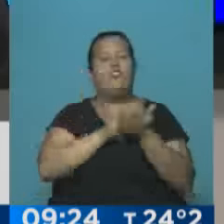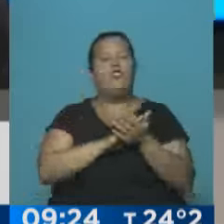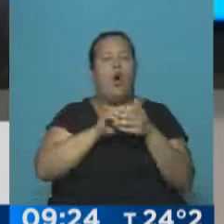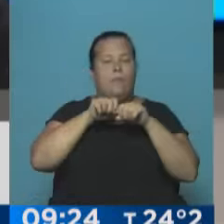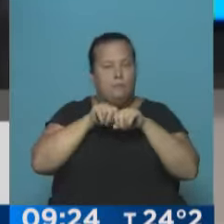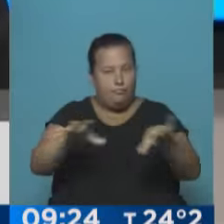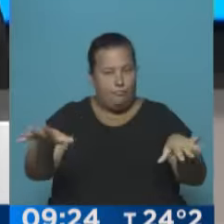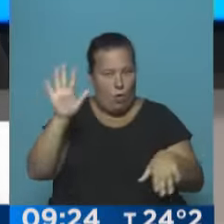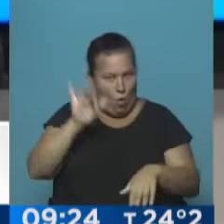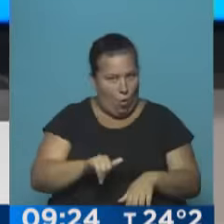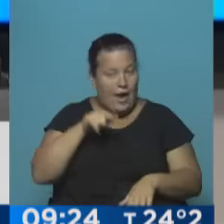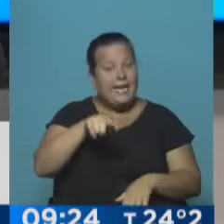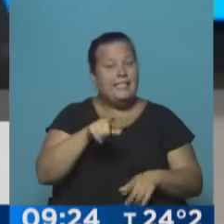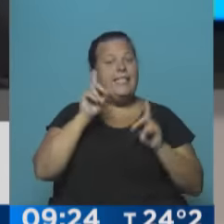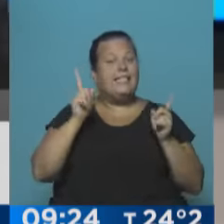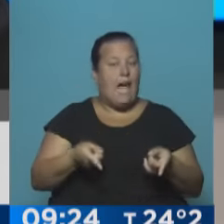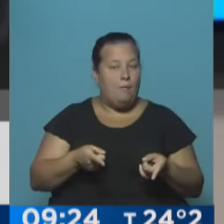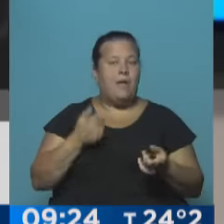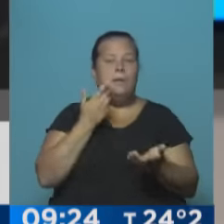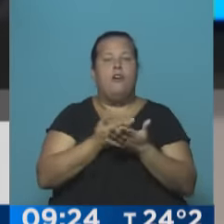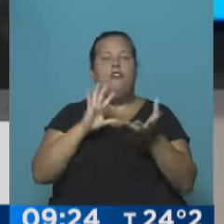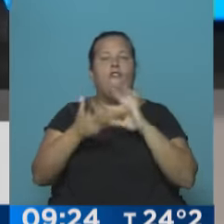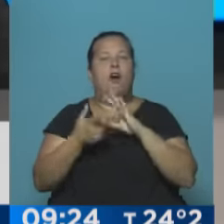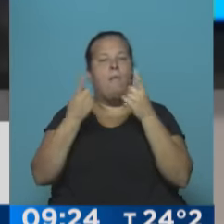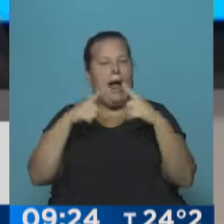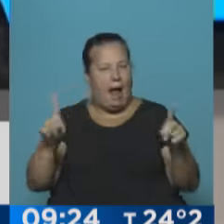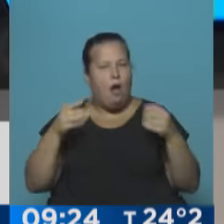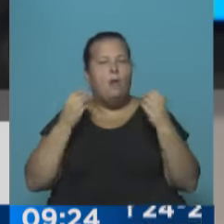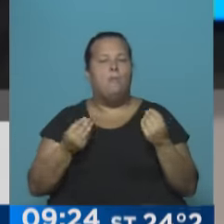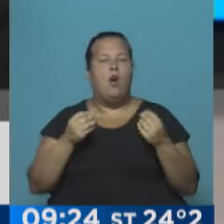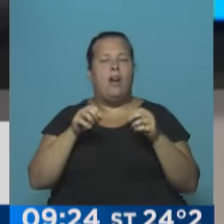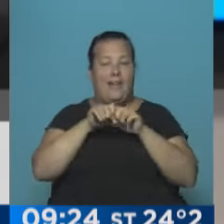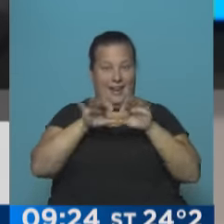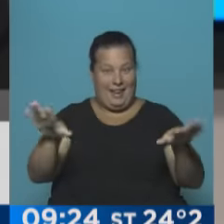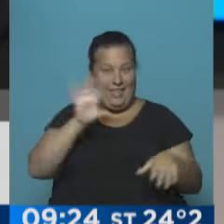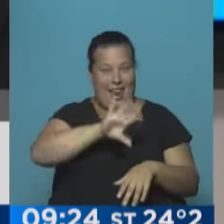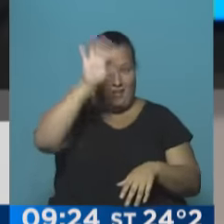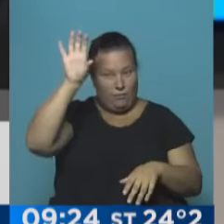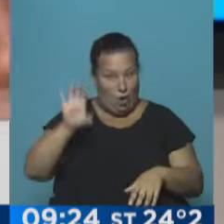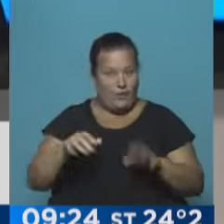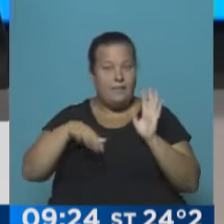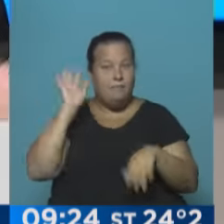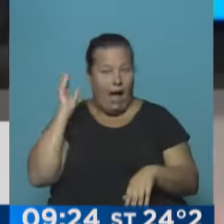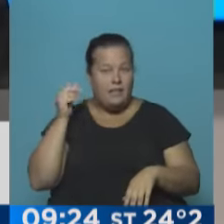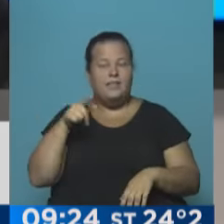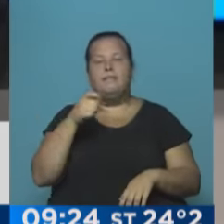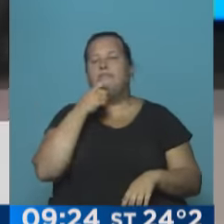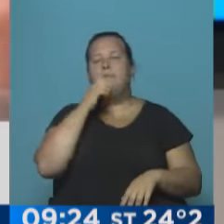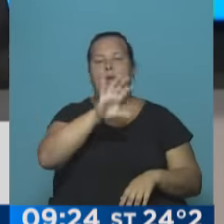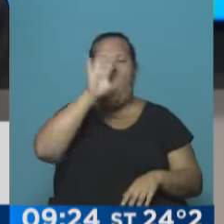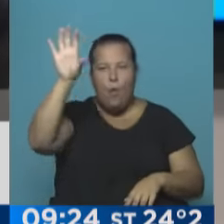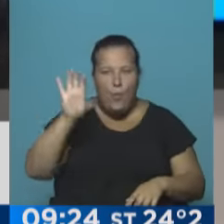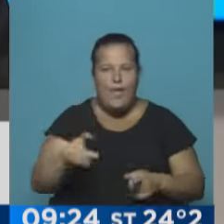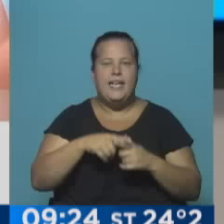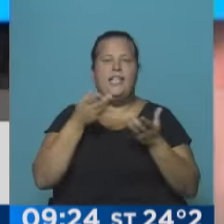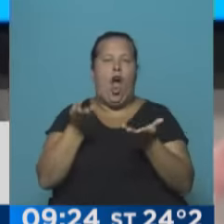distribución Este es el tema que también que se planteó como una distorsión porque las distribuidoras del interior en general que son provinciales